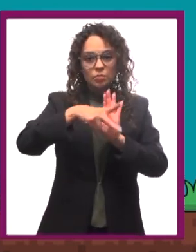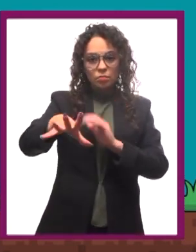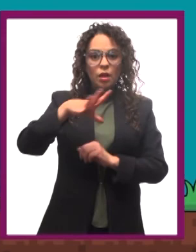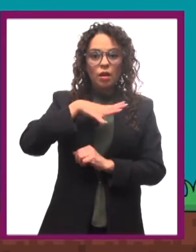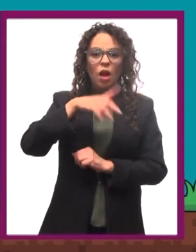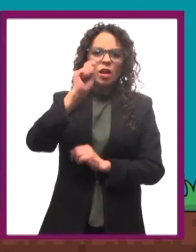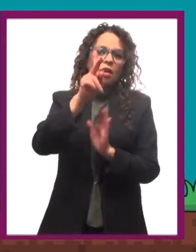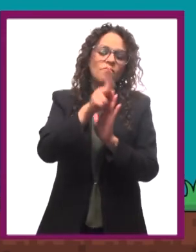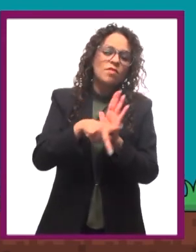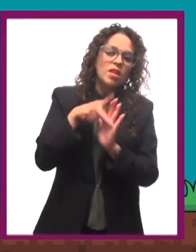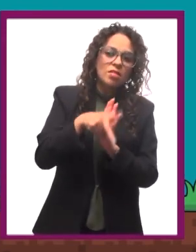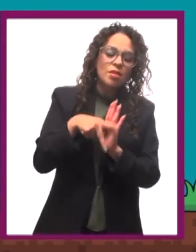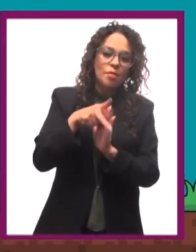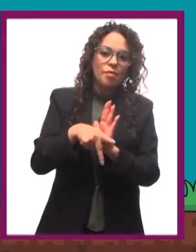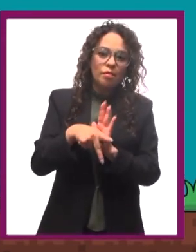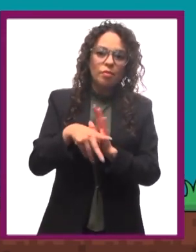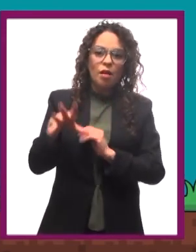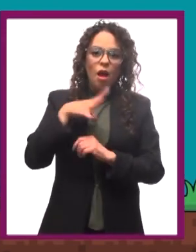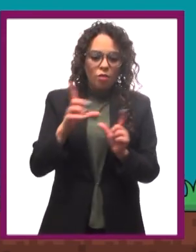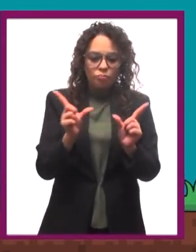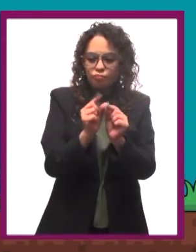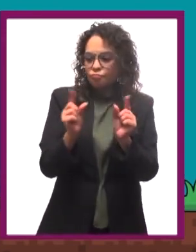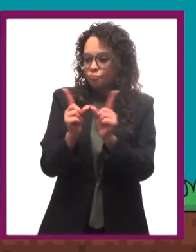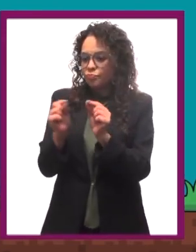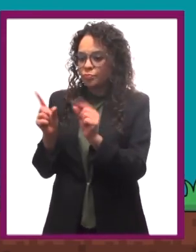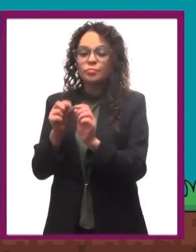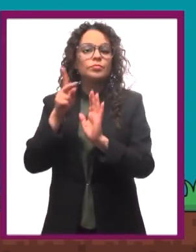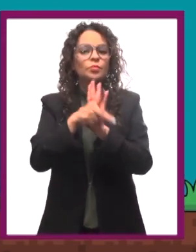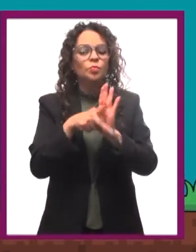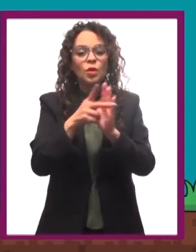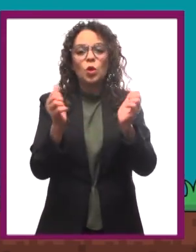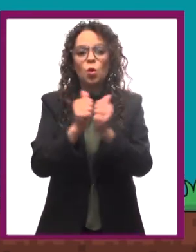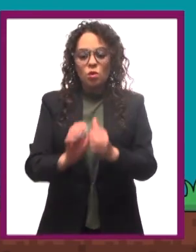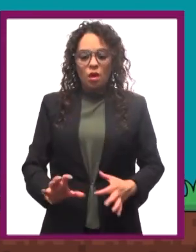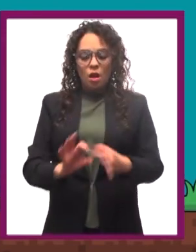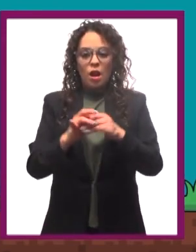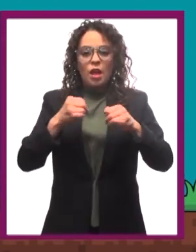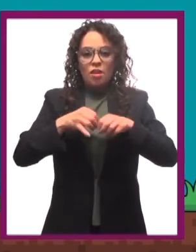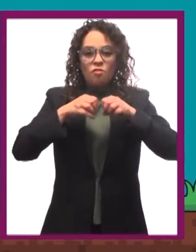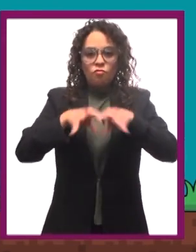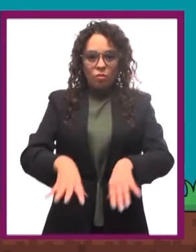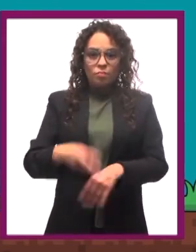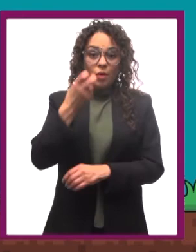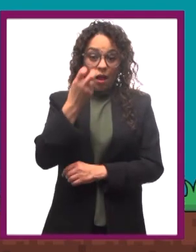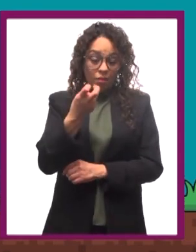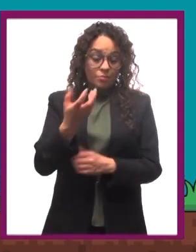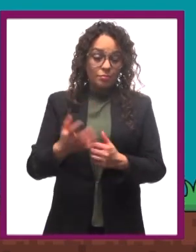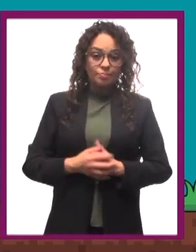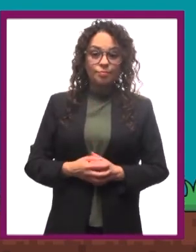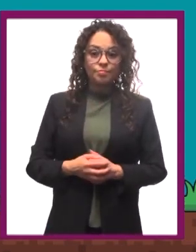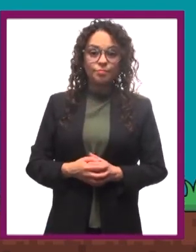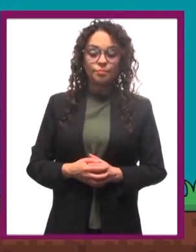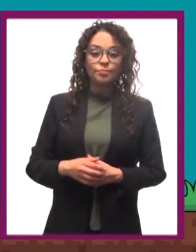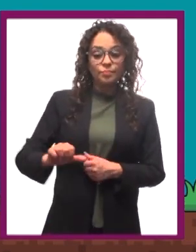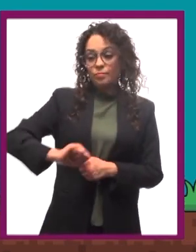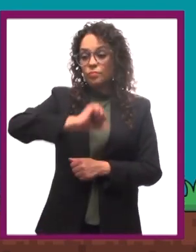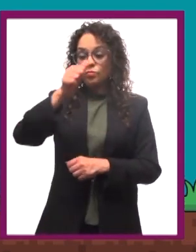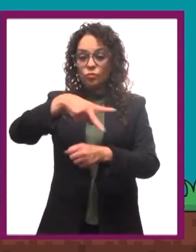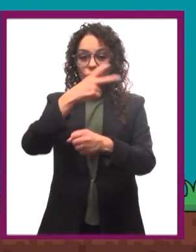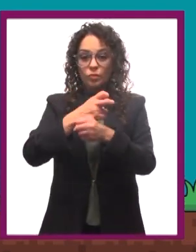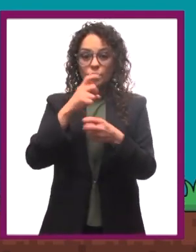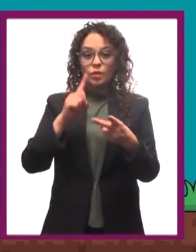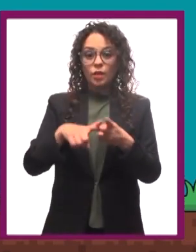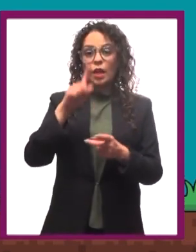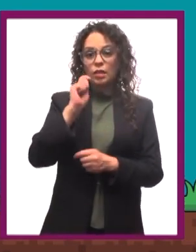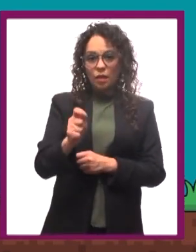dentro de los periódicos el vídeo, por ejemplo. Que hay muchas capsulitas de vídeo o de información que ya están en ese formato. Y el